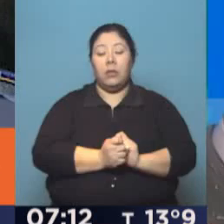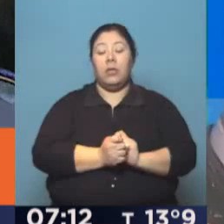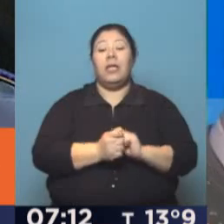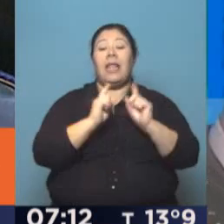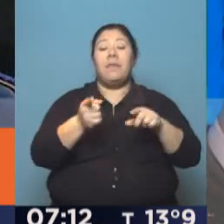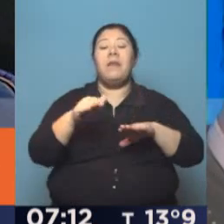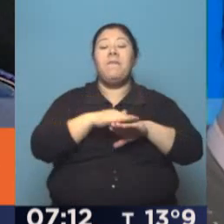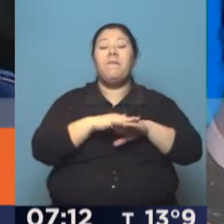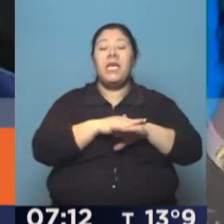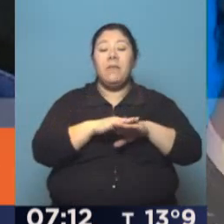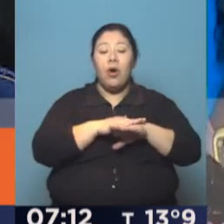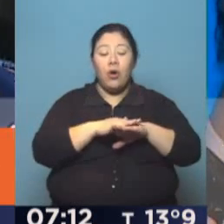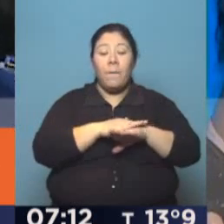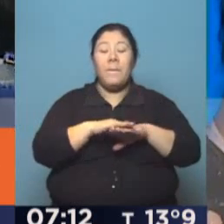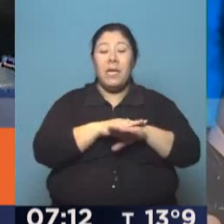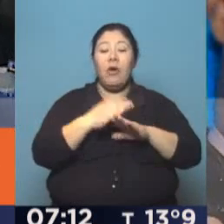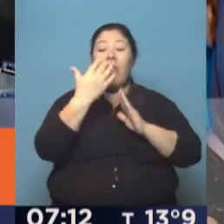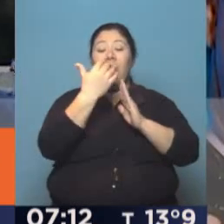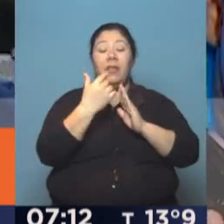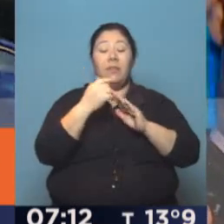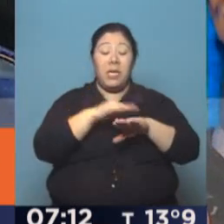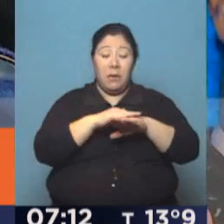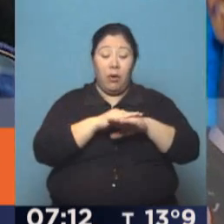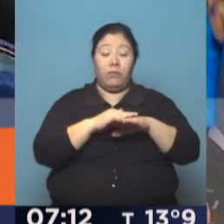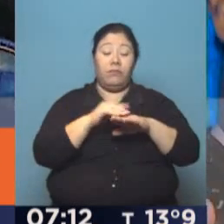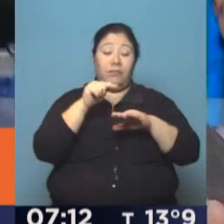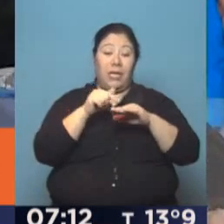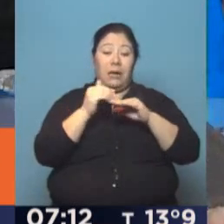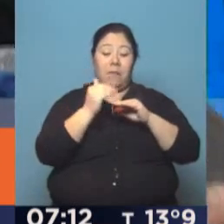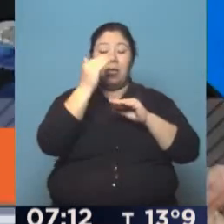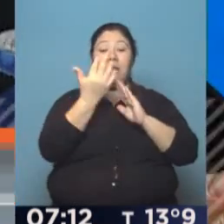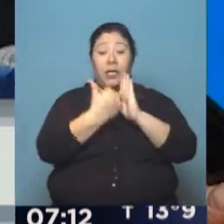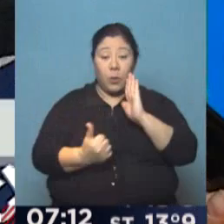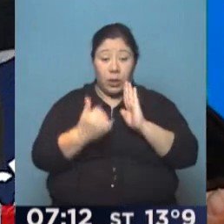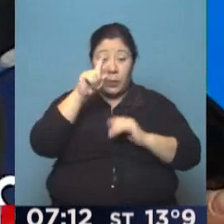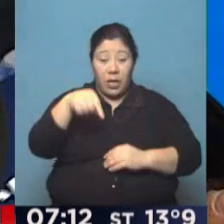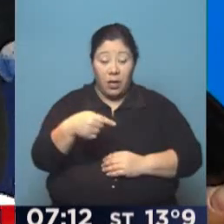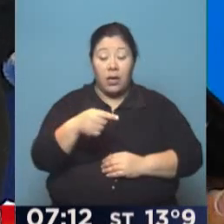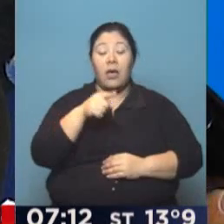2017. Seguimos trabajando en la construcción de consensos sobre el tema y aspiramos que en